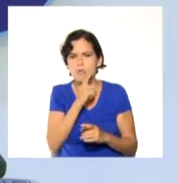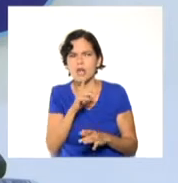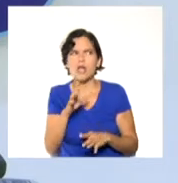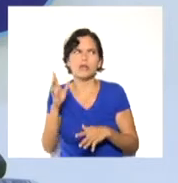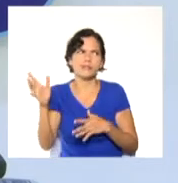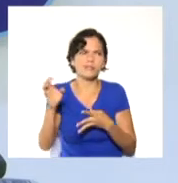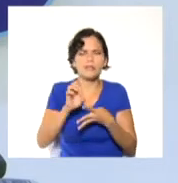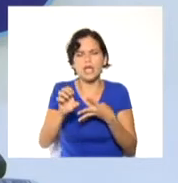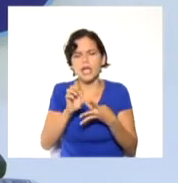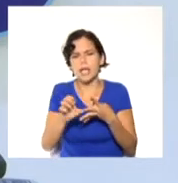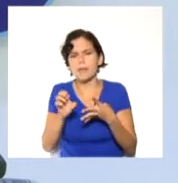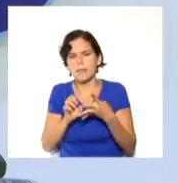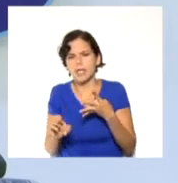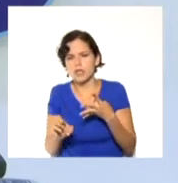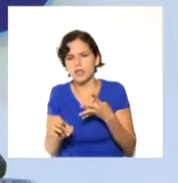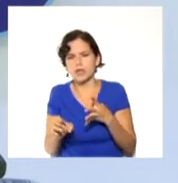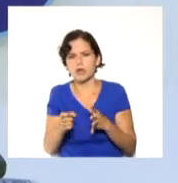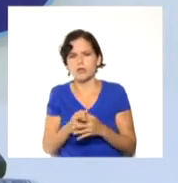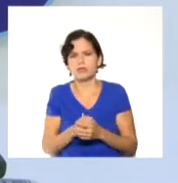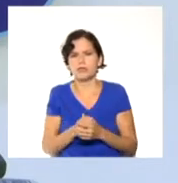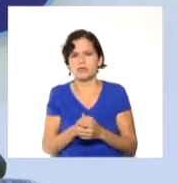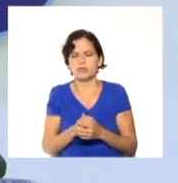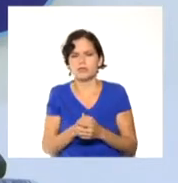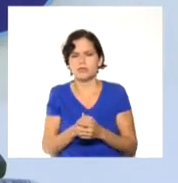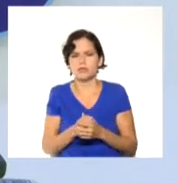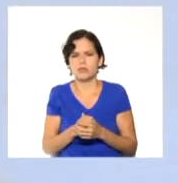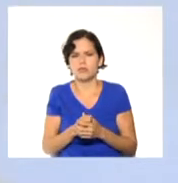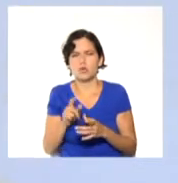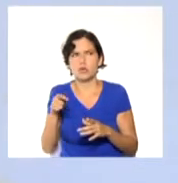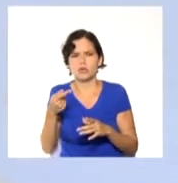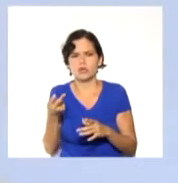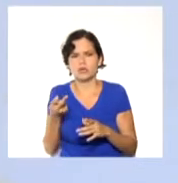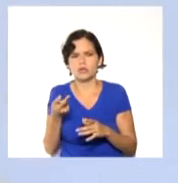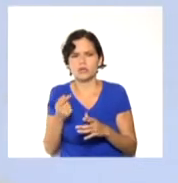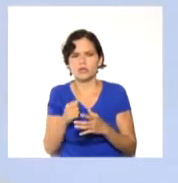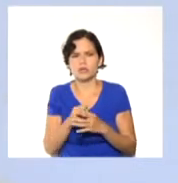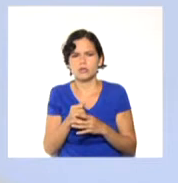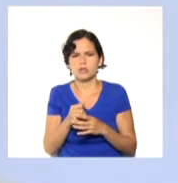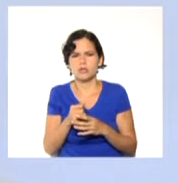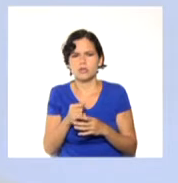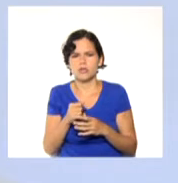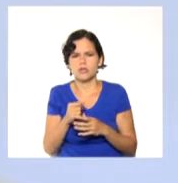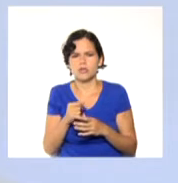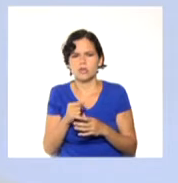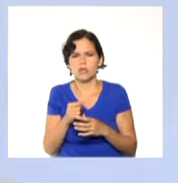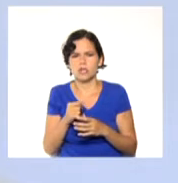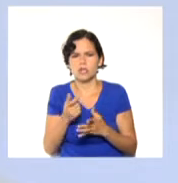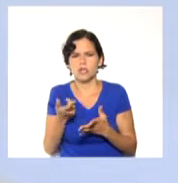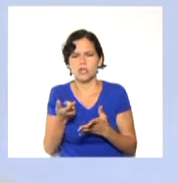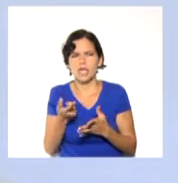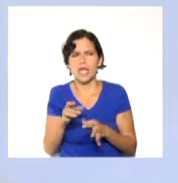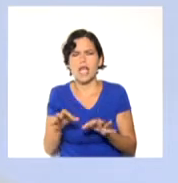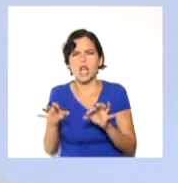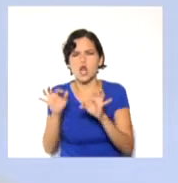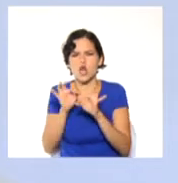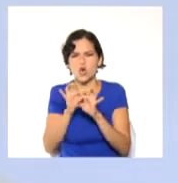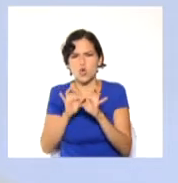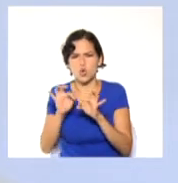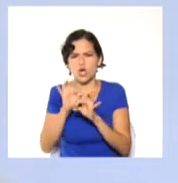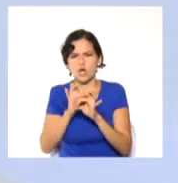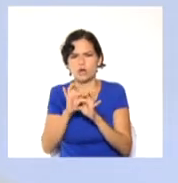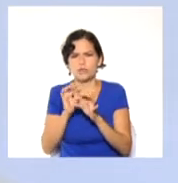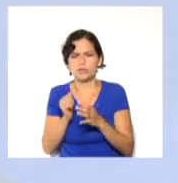ciertos elementos o partículas subatómicas llamadas, en este caso, por ejemplo, el núcleo,